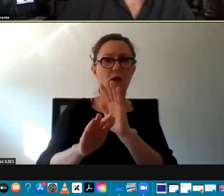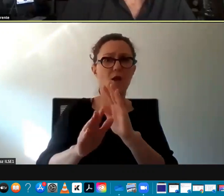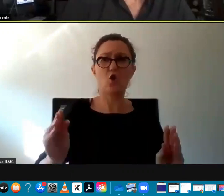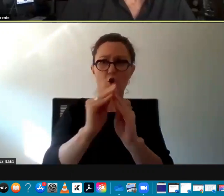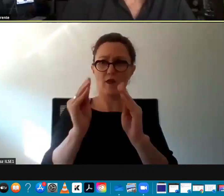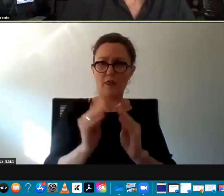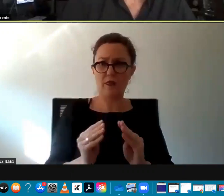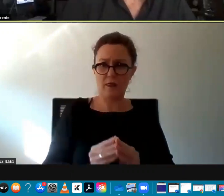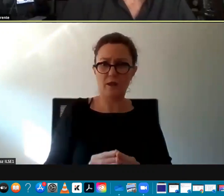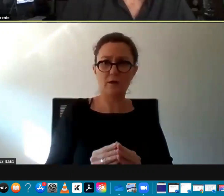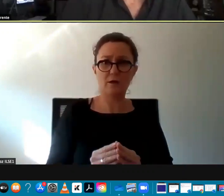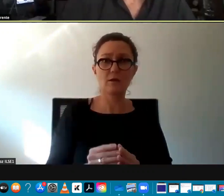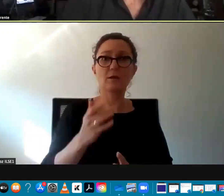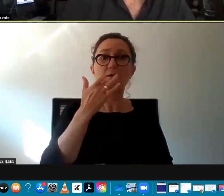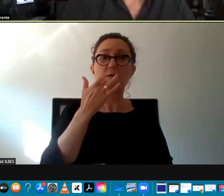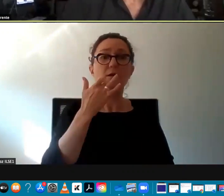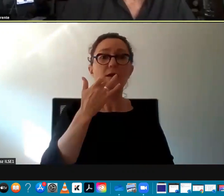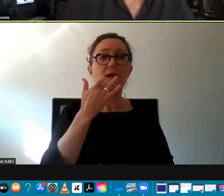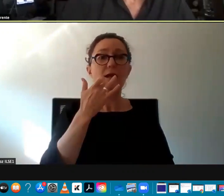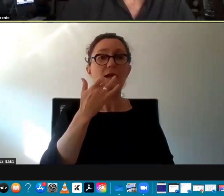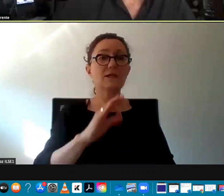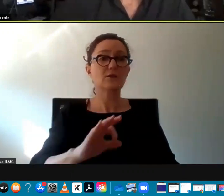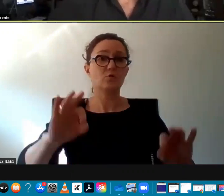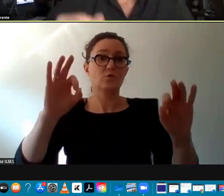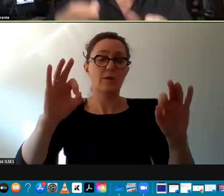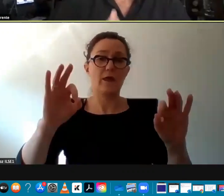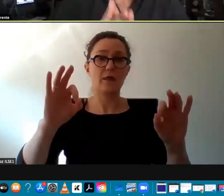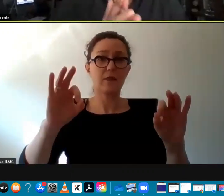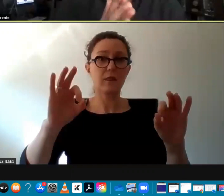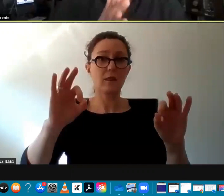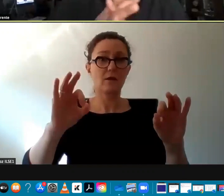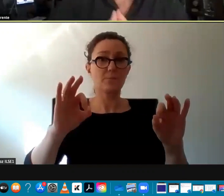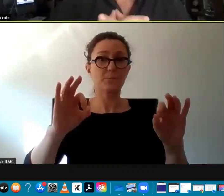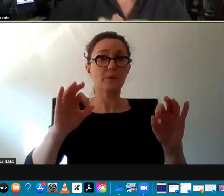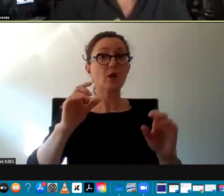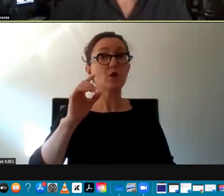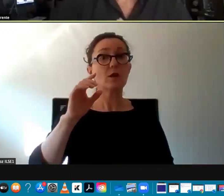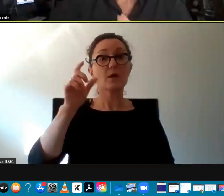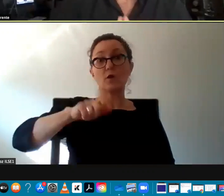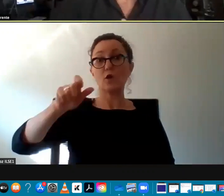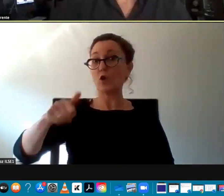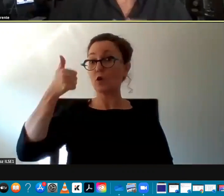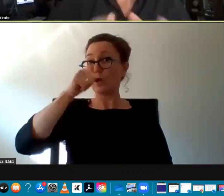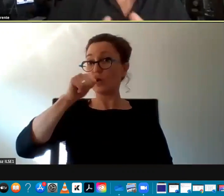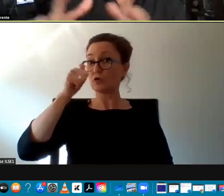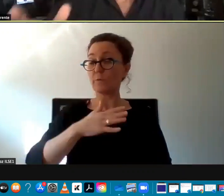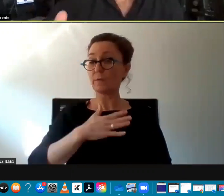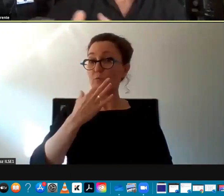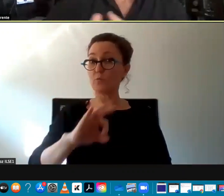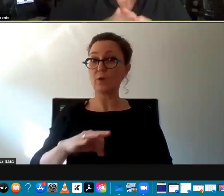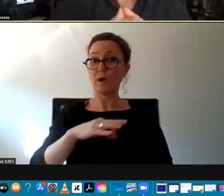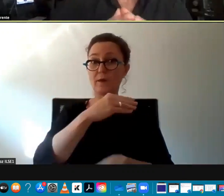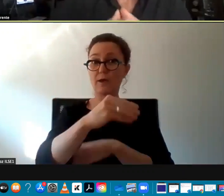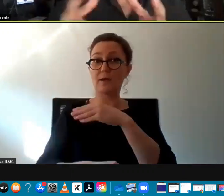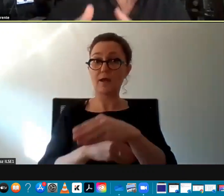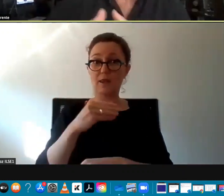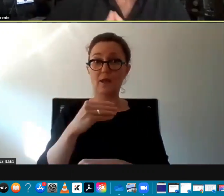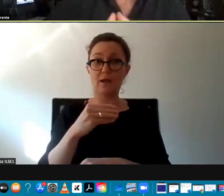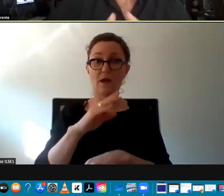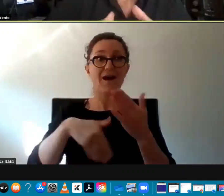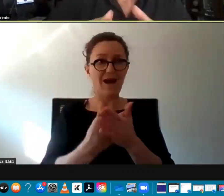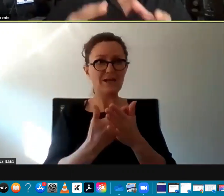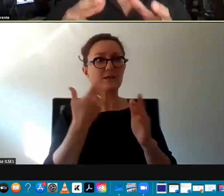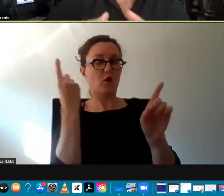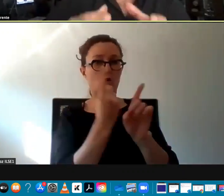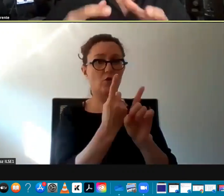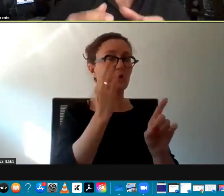ellos es la exclusividad, ¿no? Pensar que solo lo que los hombres pueden hacer y solo sobre las mujeres es machismo.